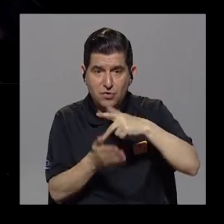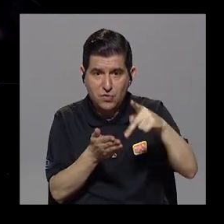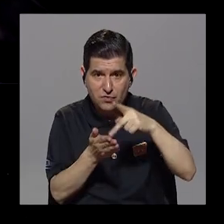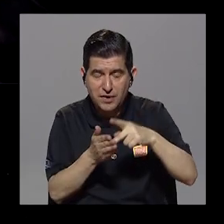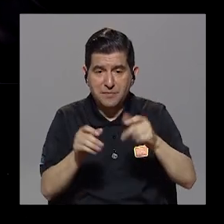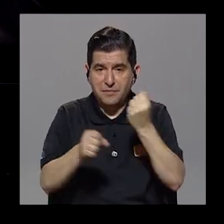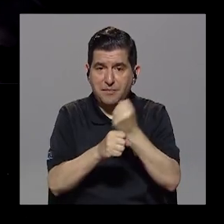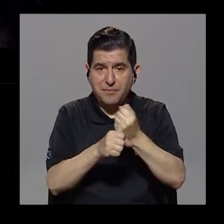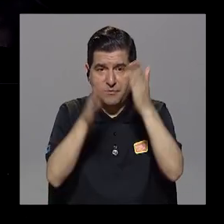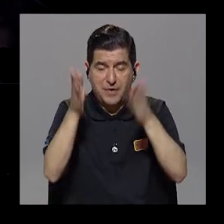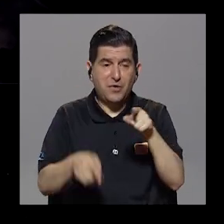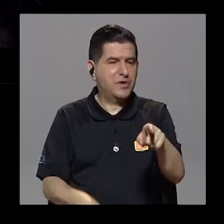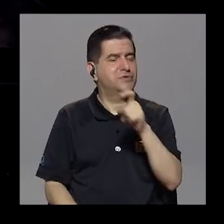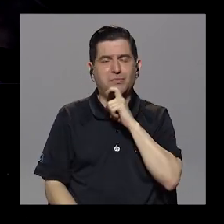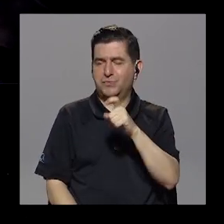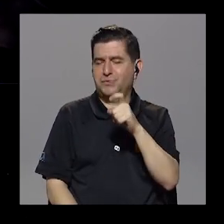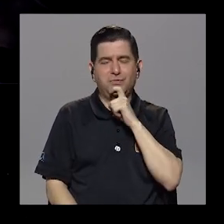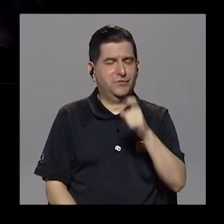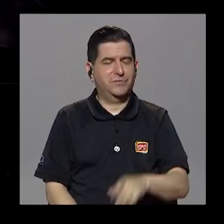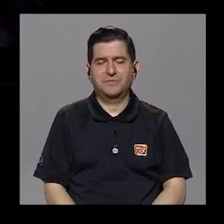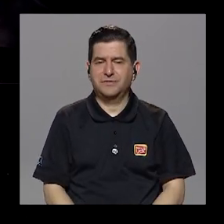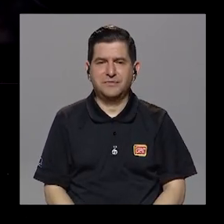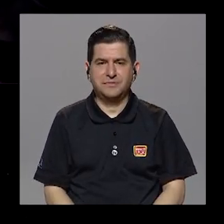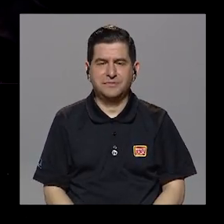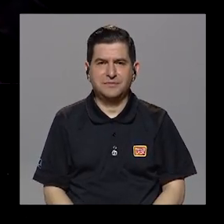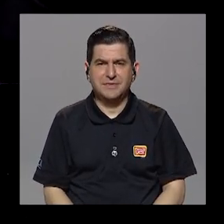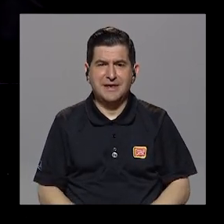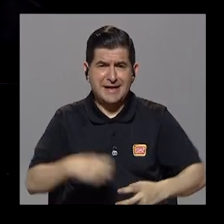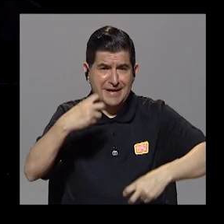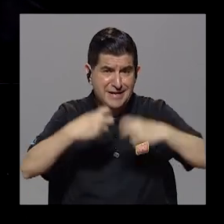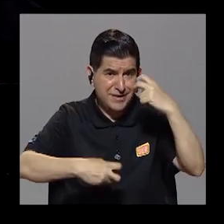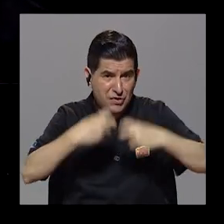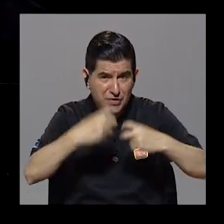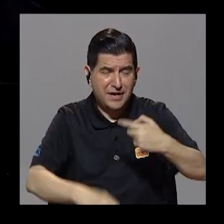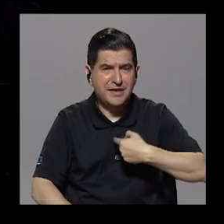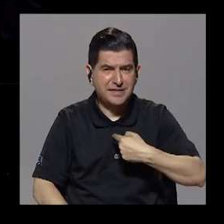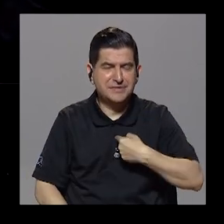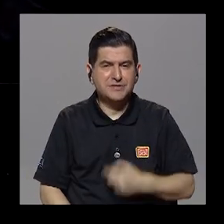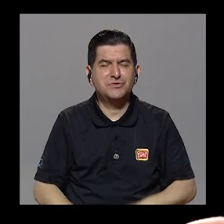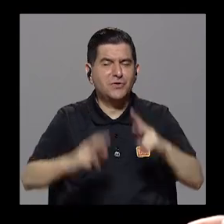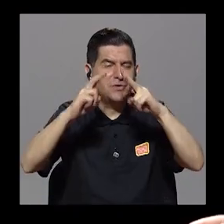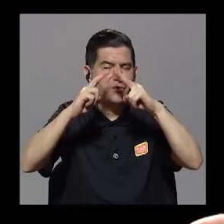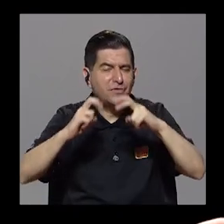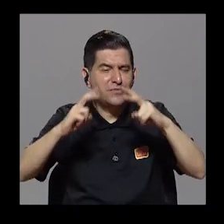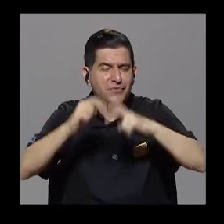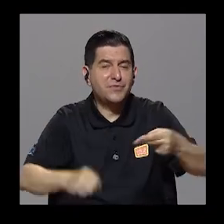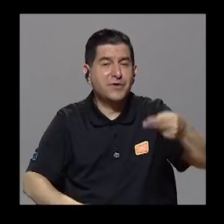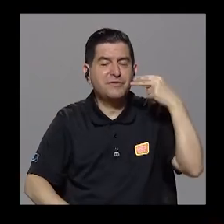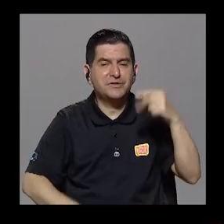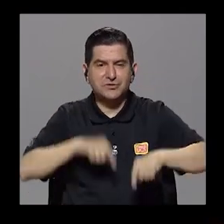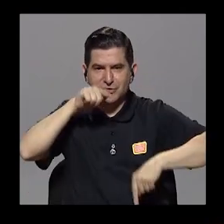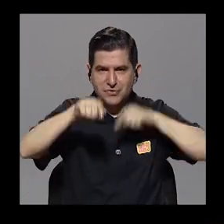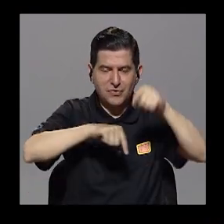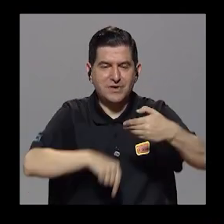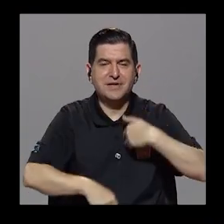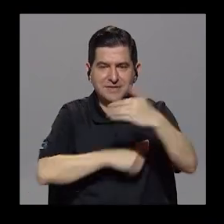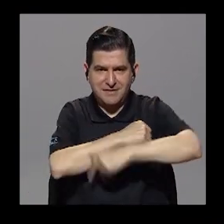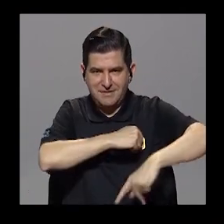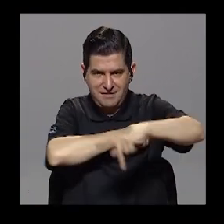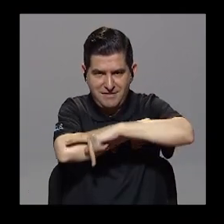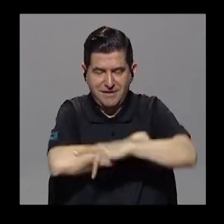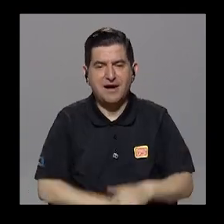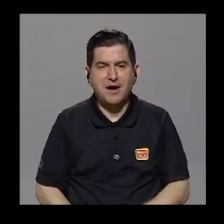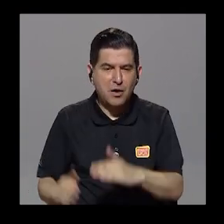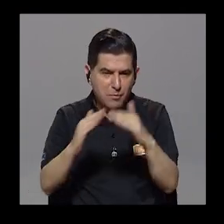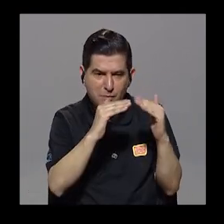mí es evidentemente difícil. Vea, don Álvaro, que lo de la crisis lo hago como una revisión histórica crítica que tiene nuestro